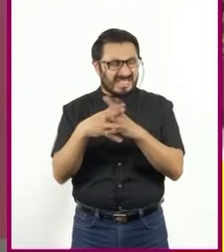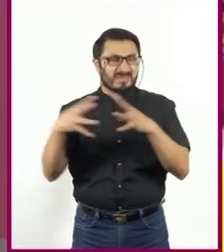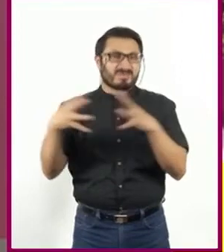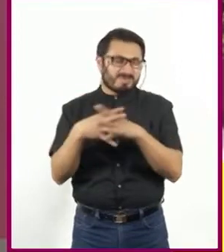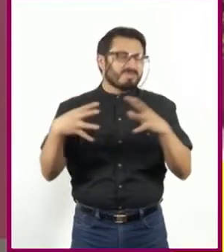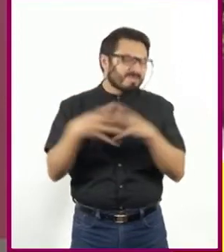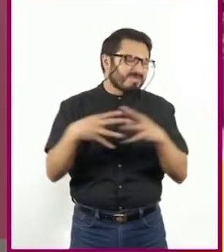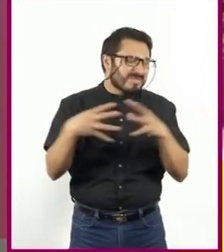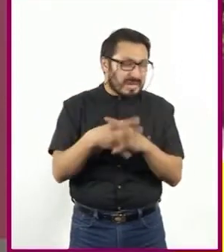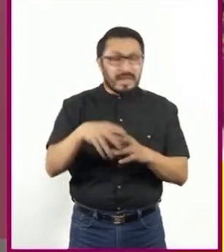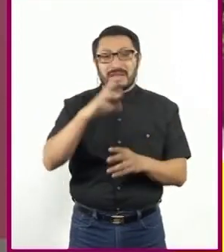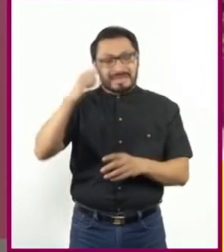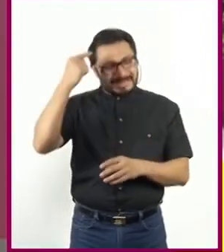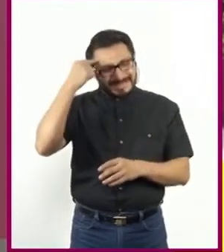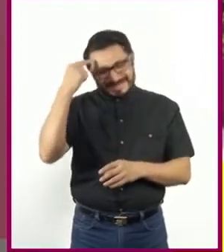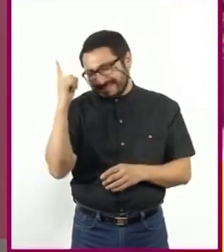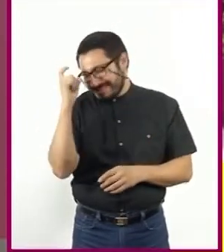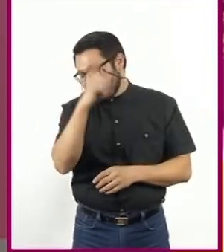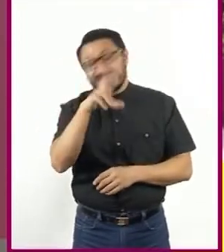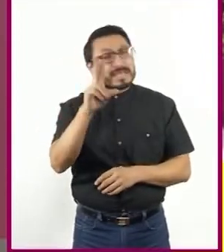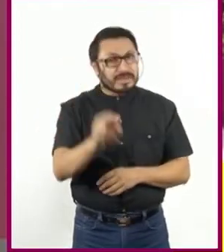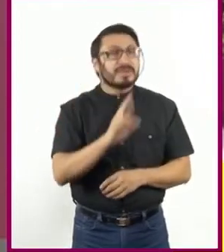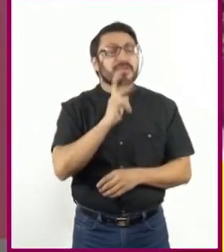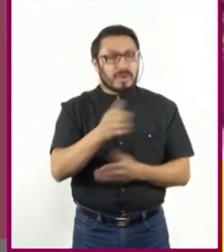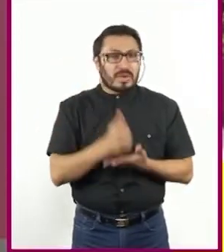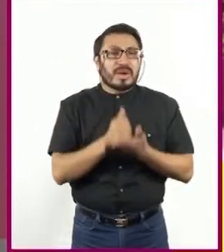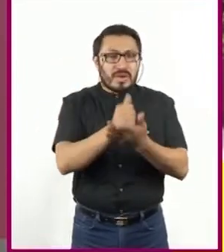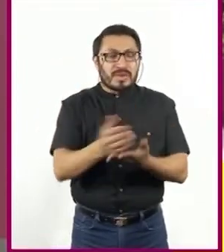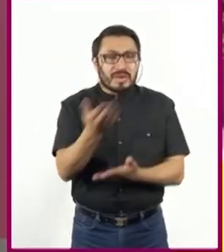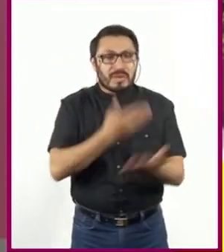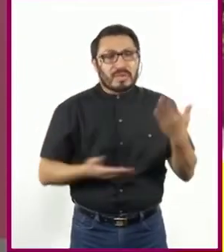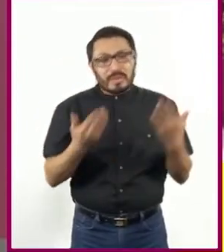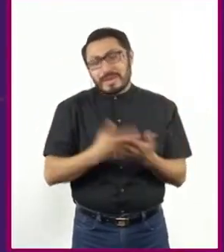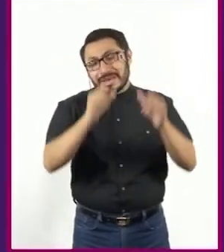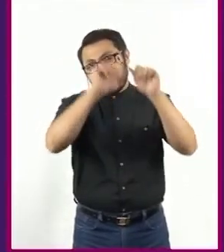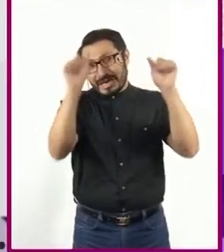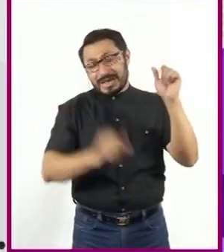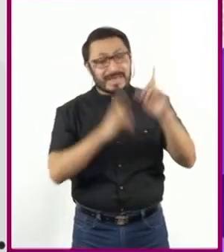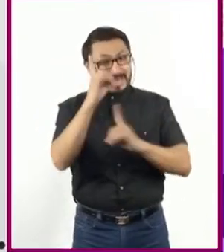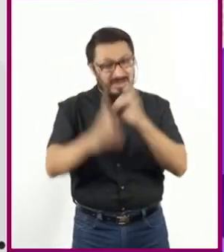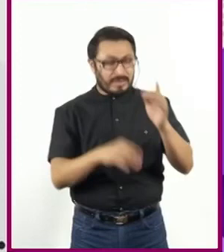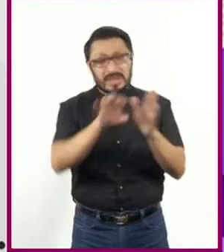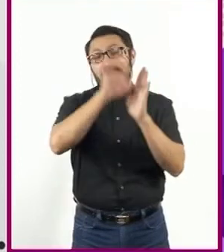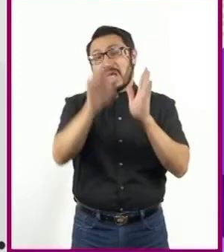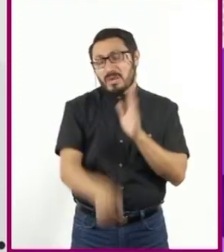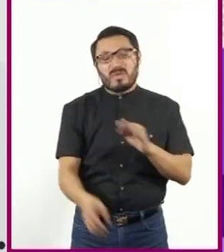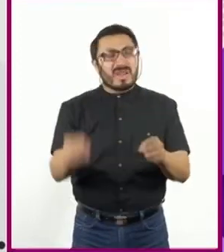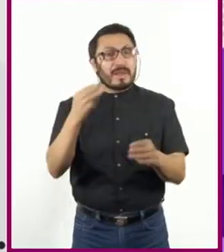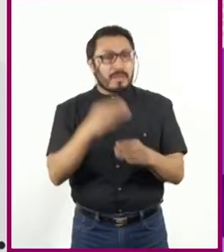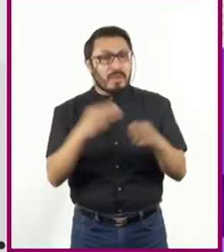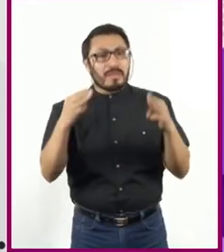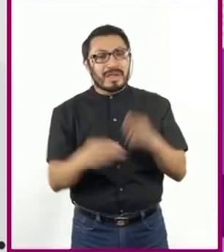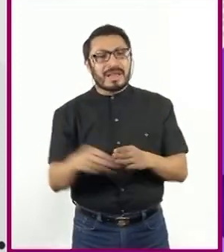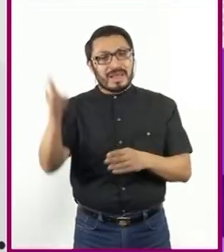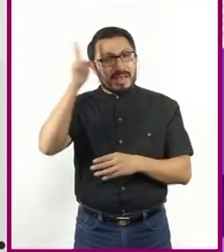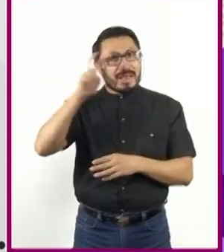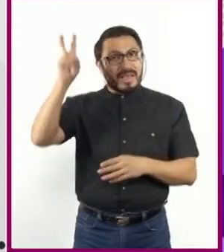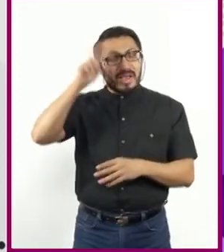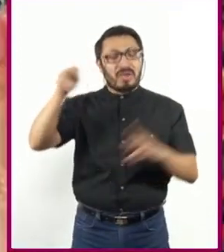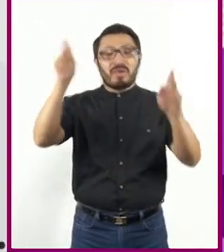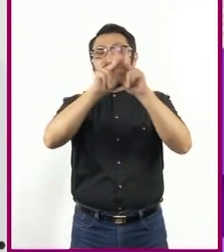de la convivencia, el arte y el deporte. Un ejemplo sería el material Sueño con la